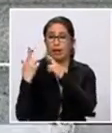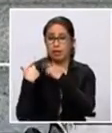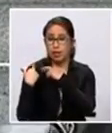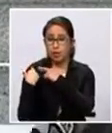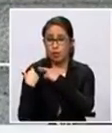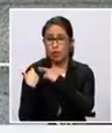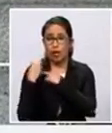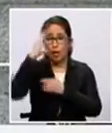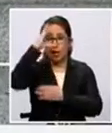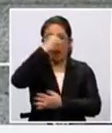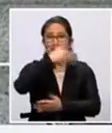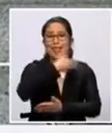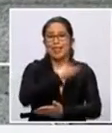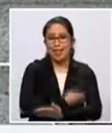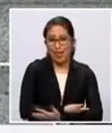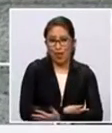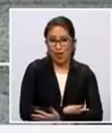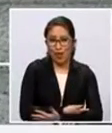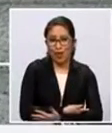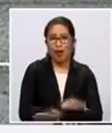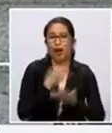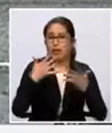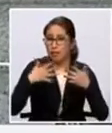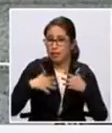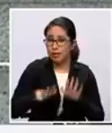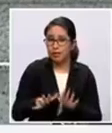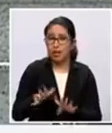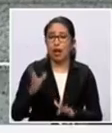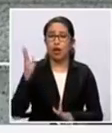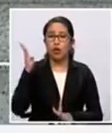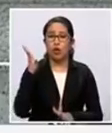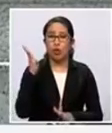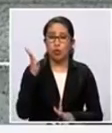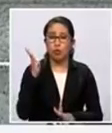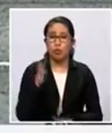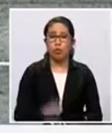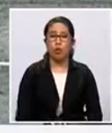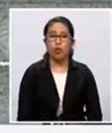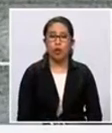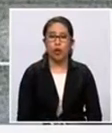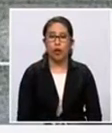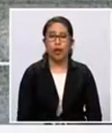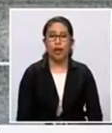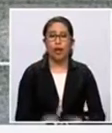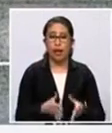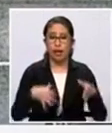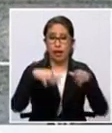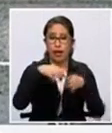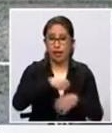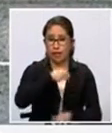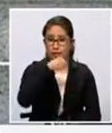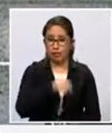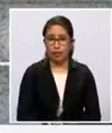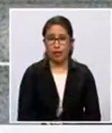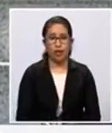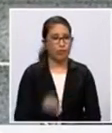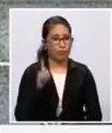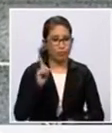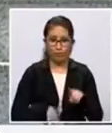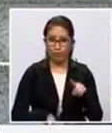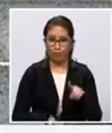apoderada, y al tener el hijo ya cobrando ella por el niño, en este caso, no puede